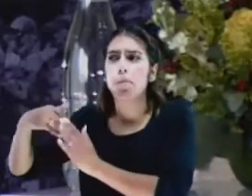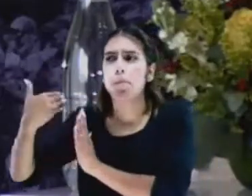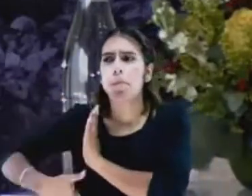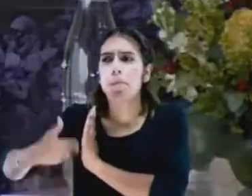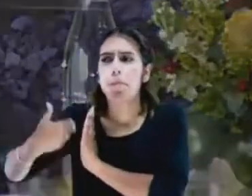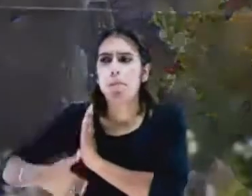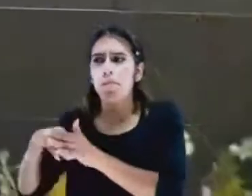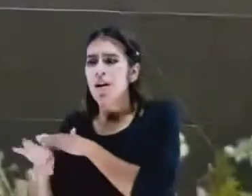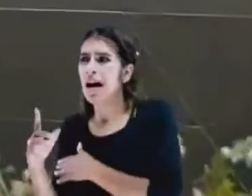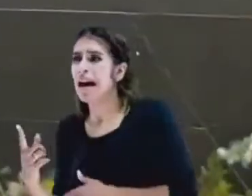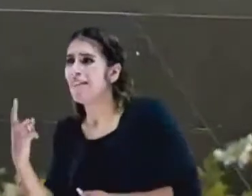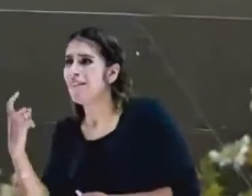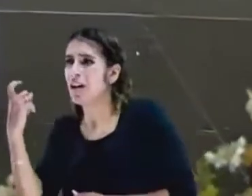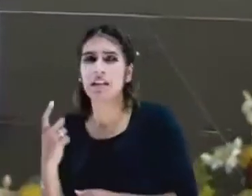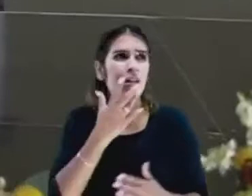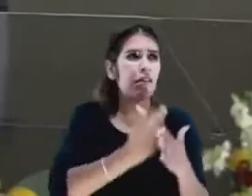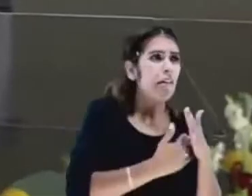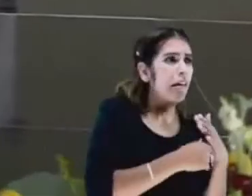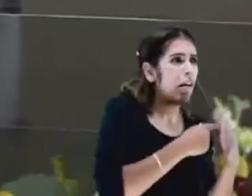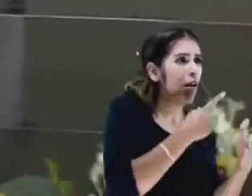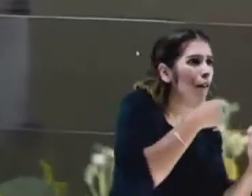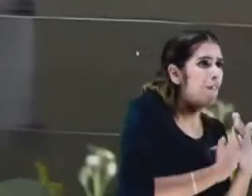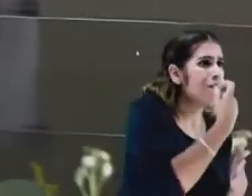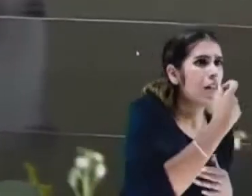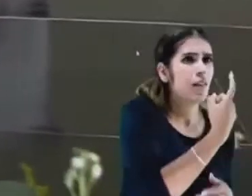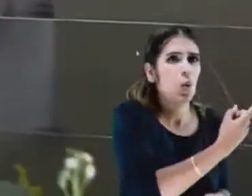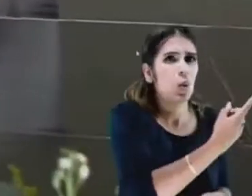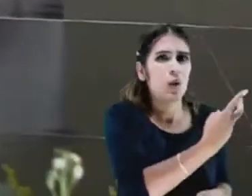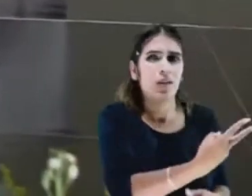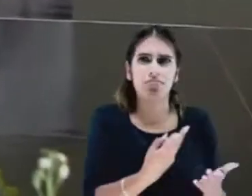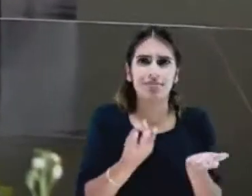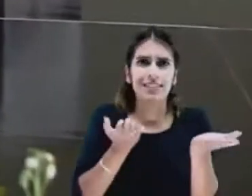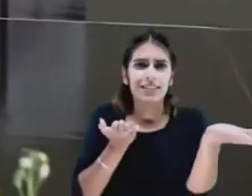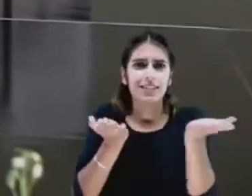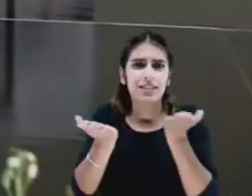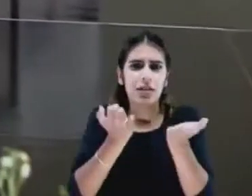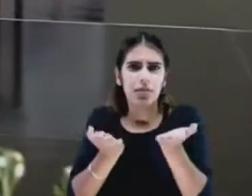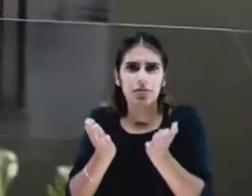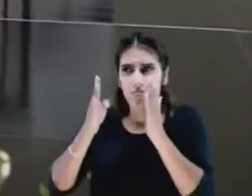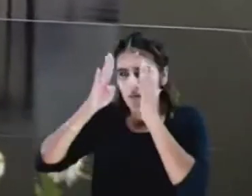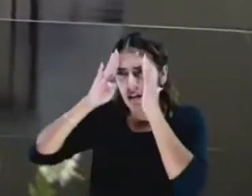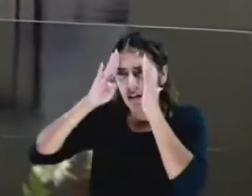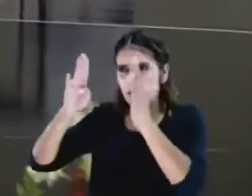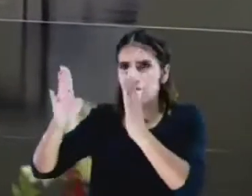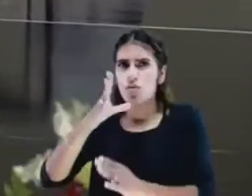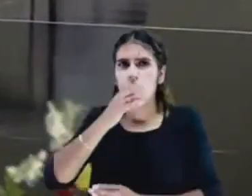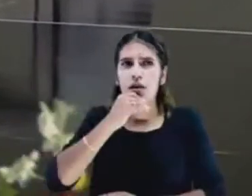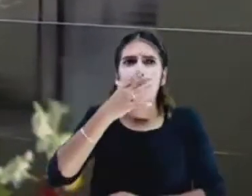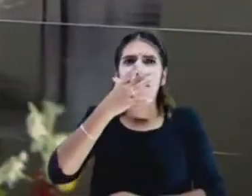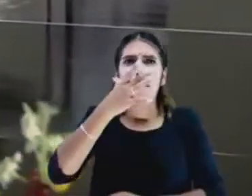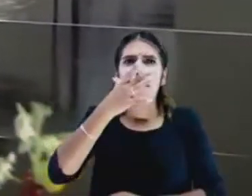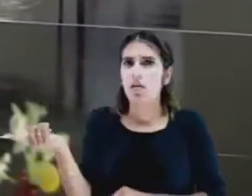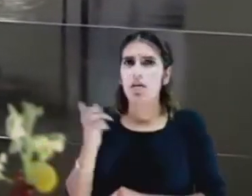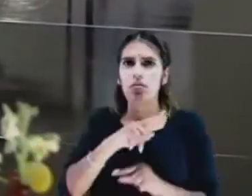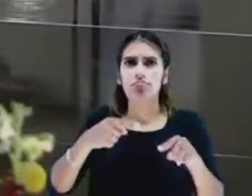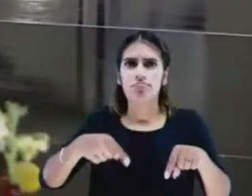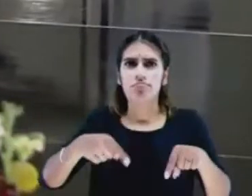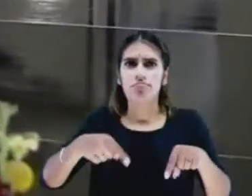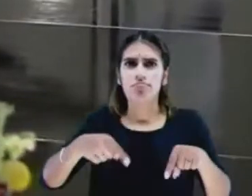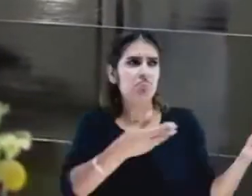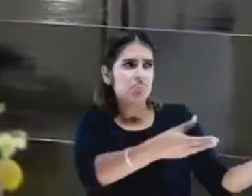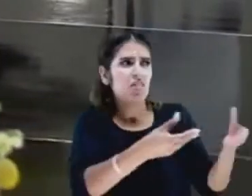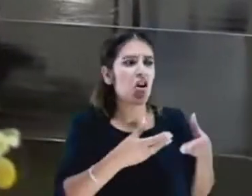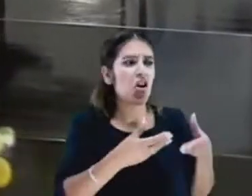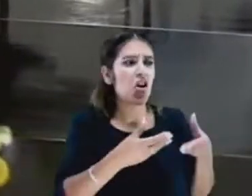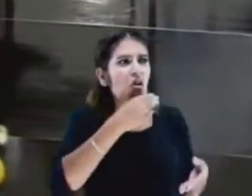uno le falta dos y el servicio no se cumple porque no se ha podido cumplir porque tenemos una diferencia yo no lo decido porque tiene consecuencias